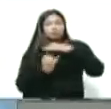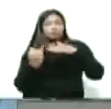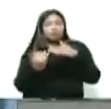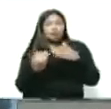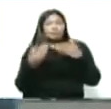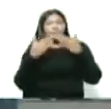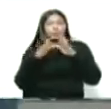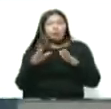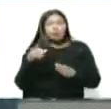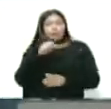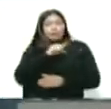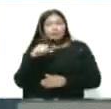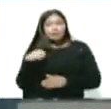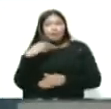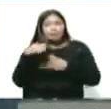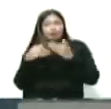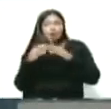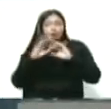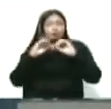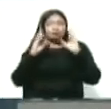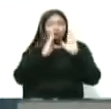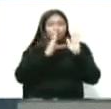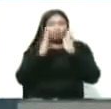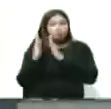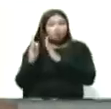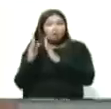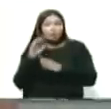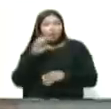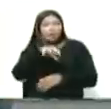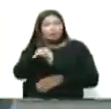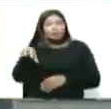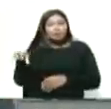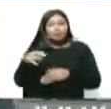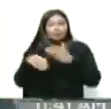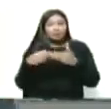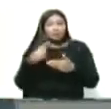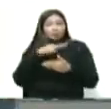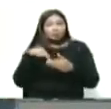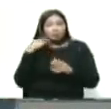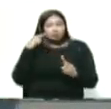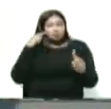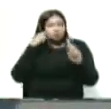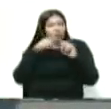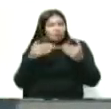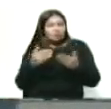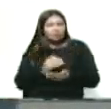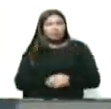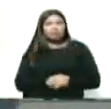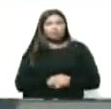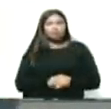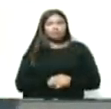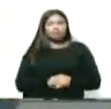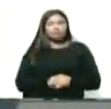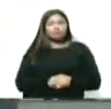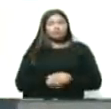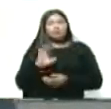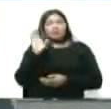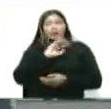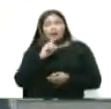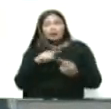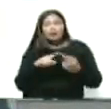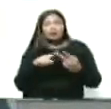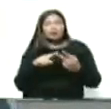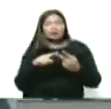privadas y la sociedad civil organizada en varios estados del país. Quiero destacar cuáles: Distrito Capital, Miranda, La Guaira,